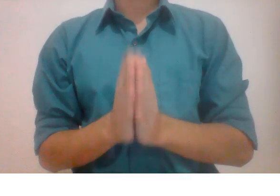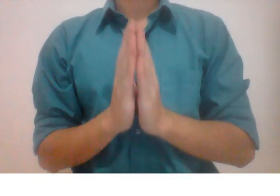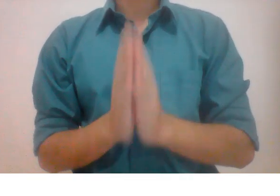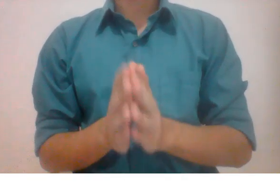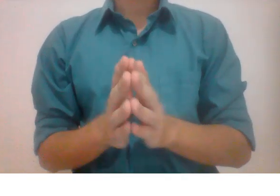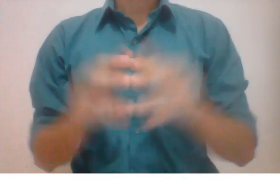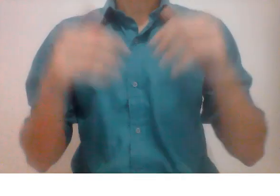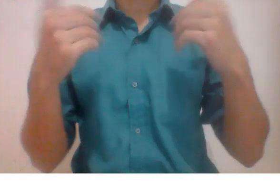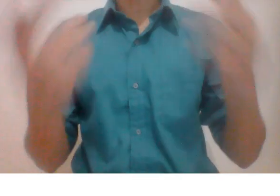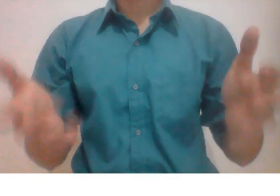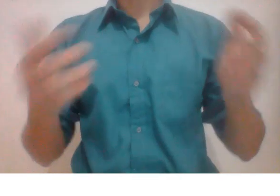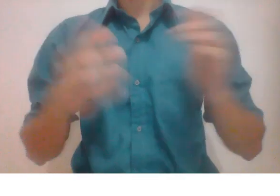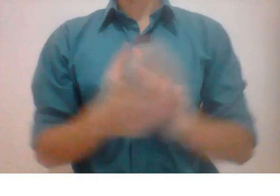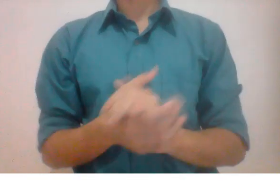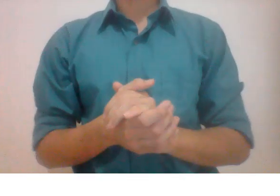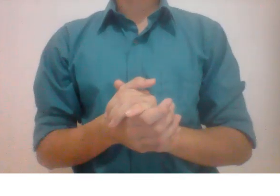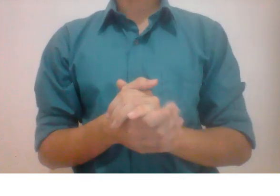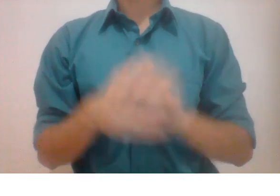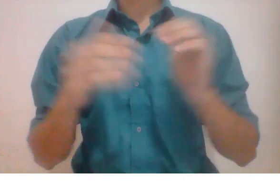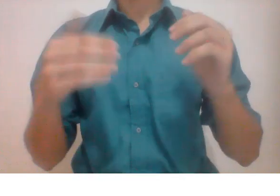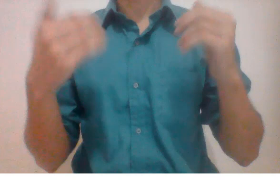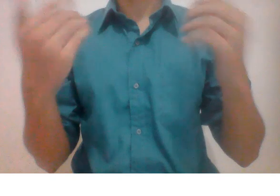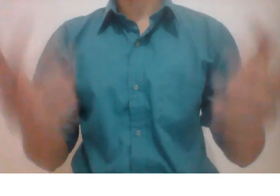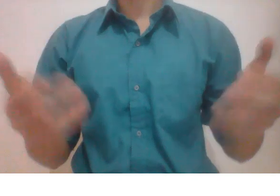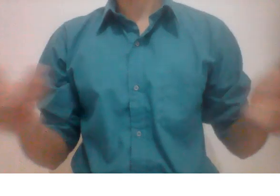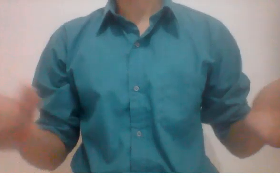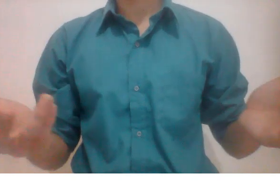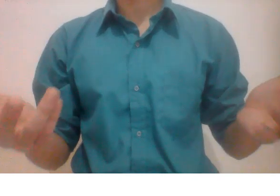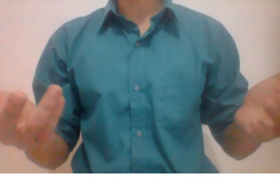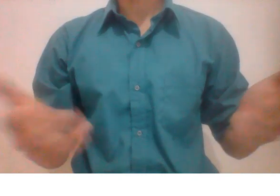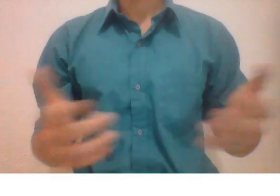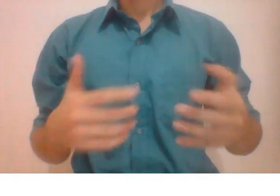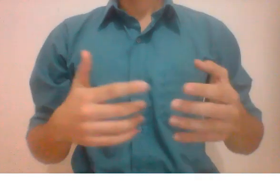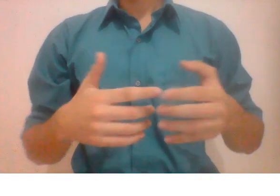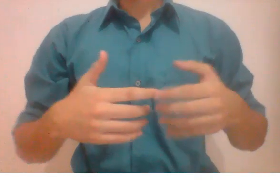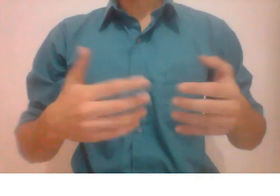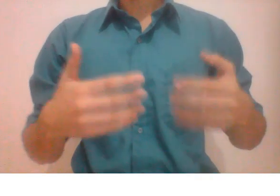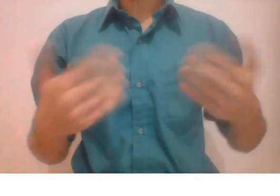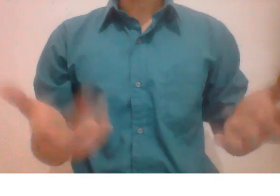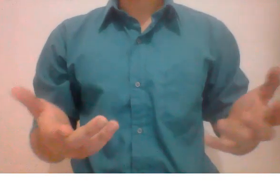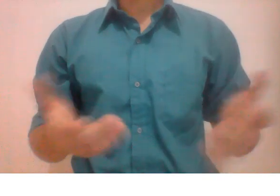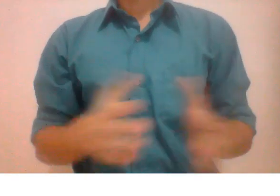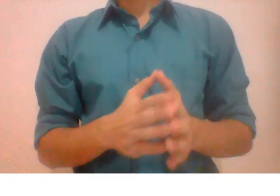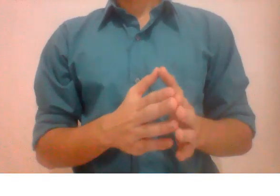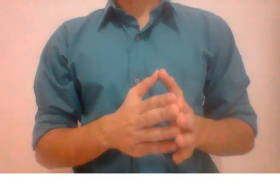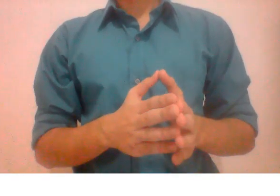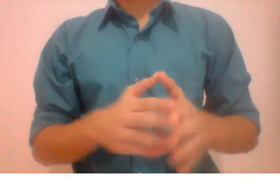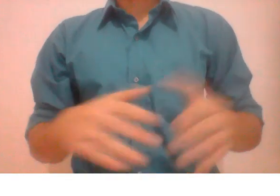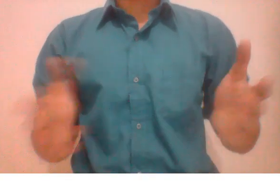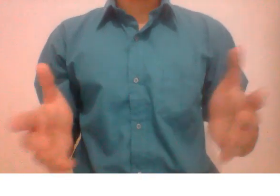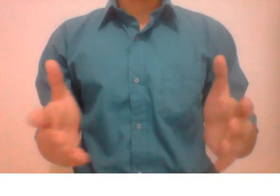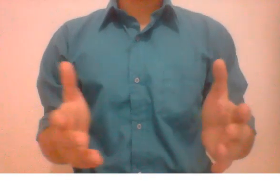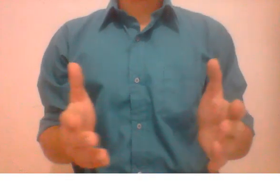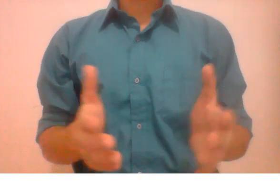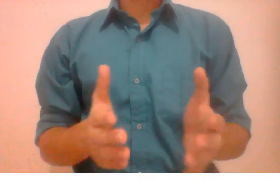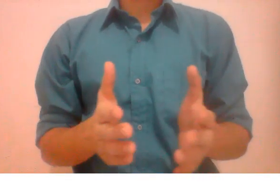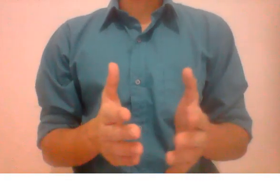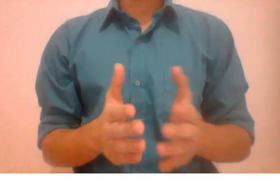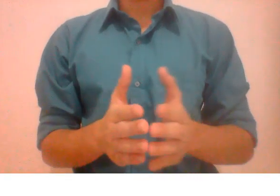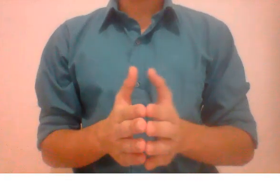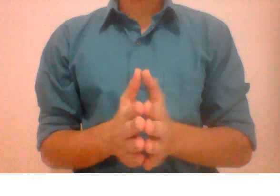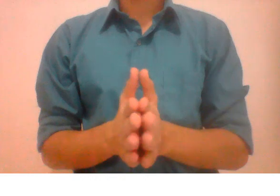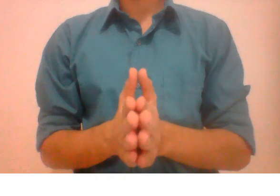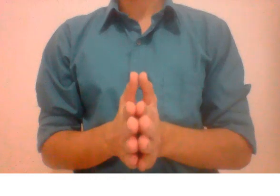quieren proponer como candidatos a las presidencias o como candidatos a gobernaturas, lo cual nos indica que la hipocresía de